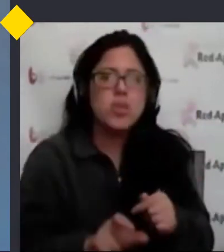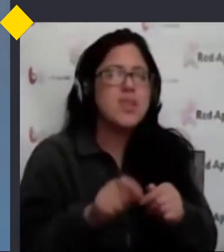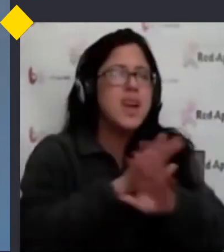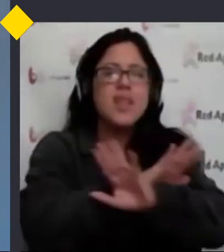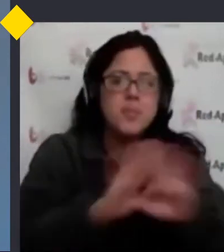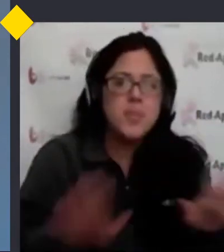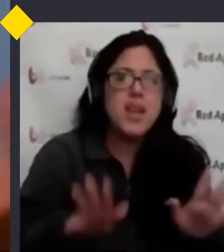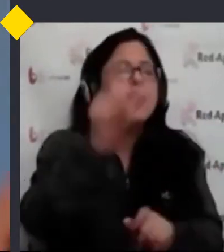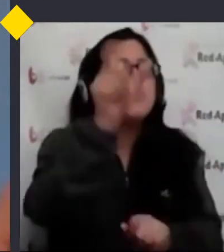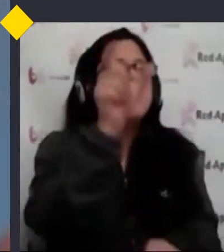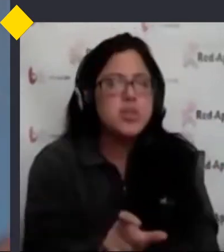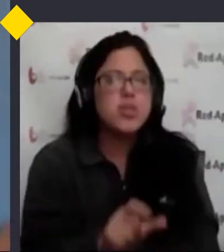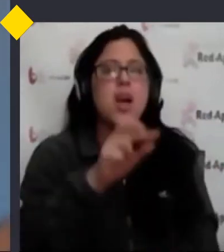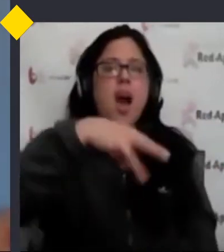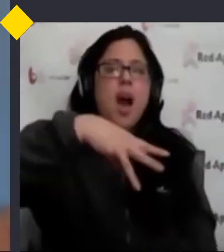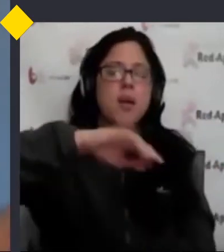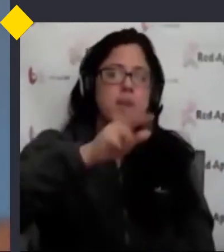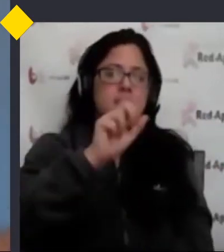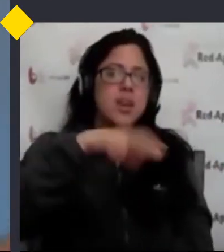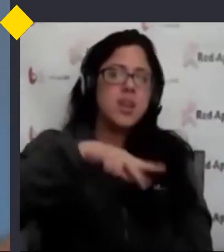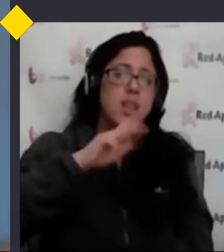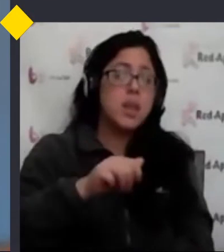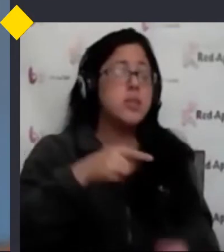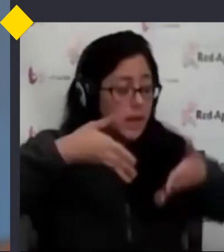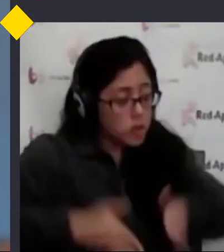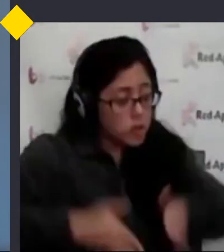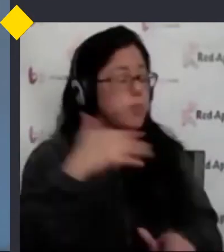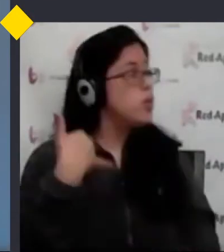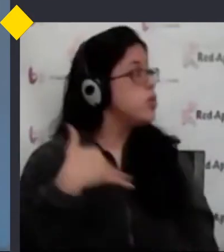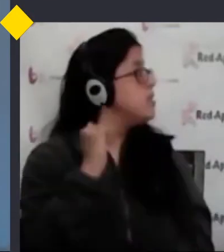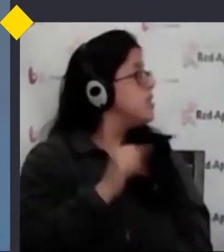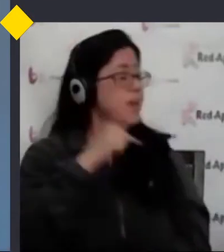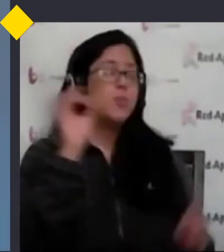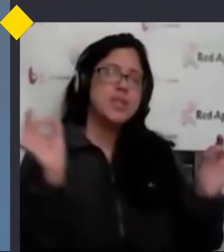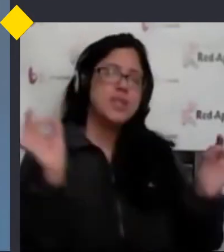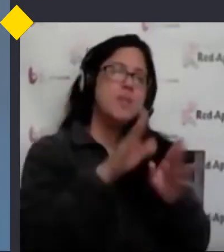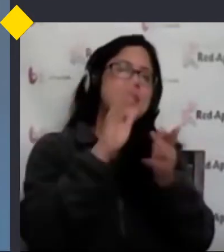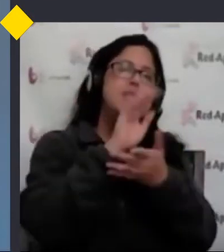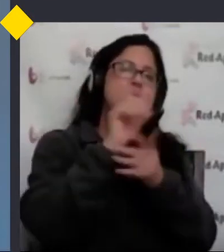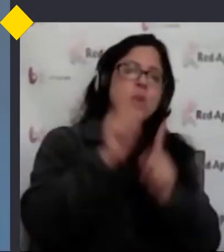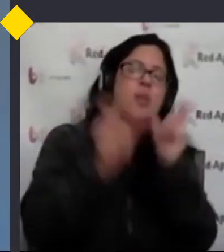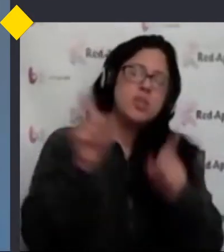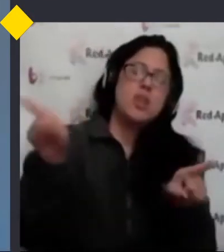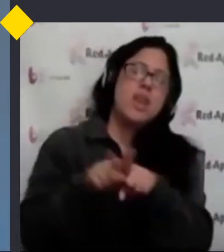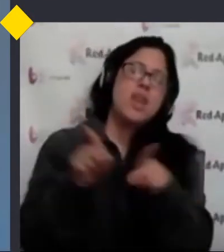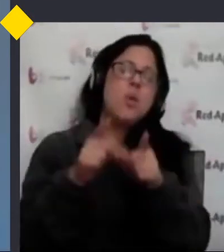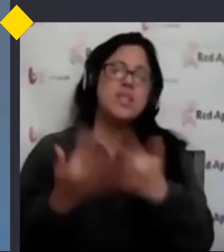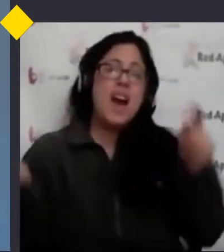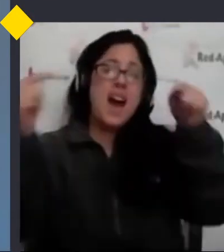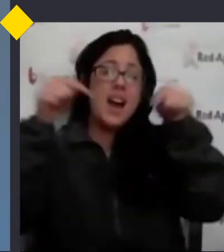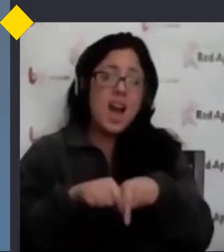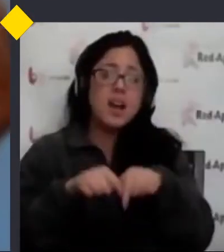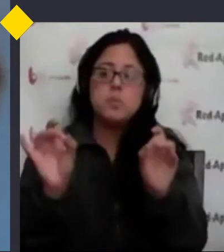¿Cuándo? La nacionalidad es importante, sí. Probablemente, si alguna de las personas que estamos acá hubiéramos sido migrantes, se nos